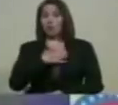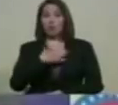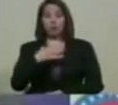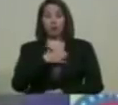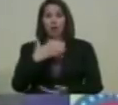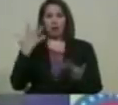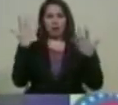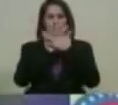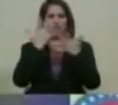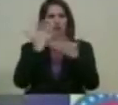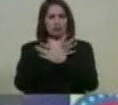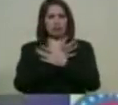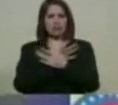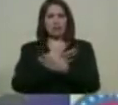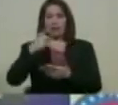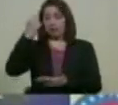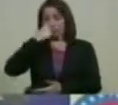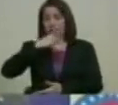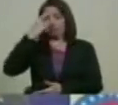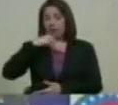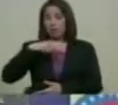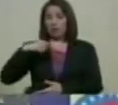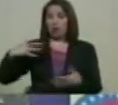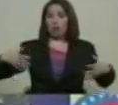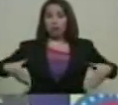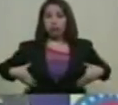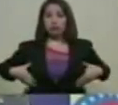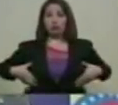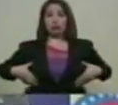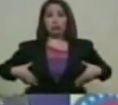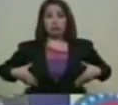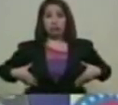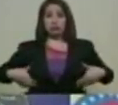con pulmonía. También en la economía